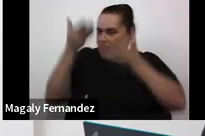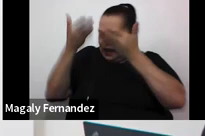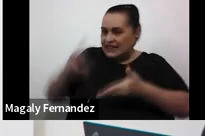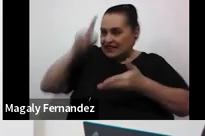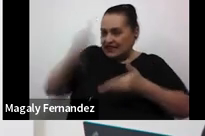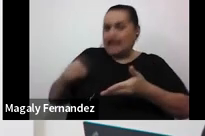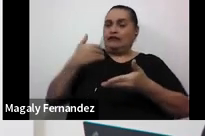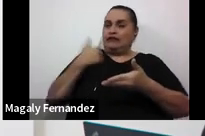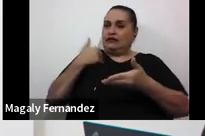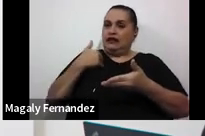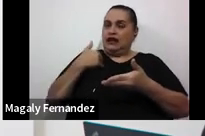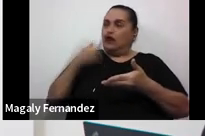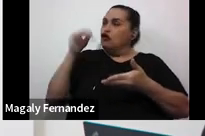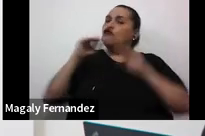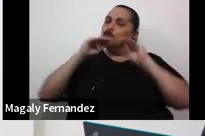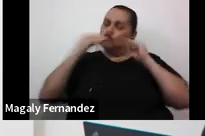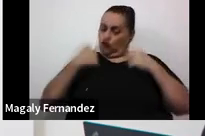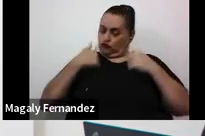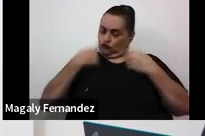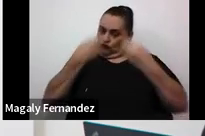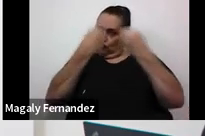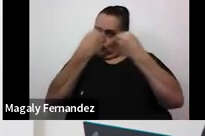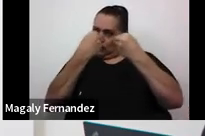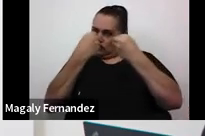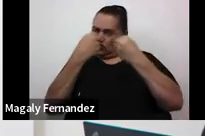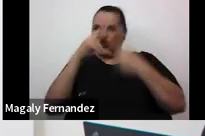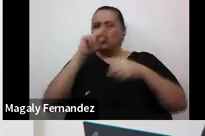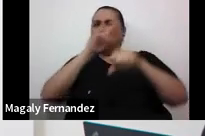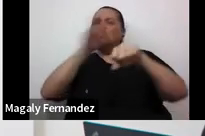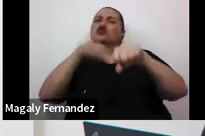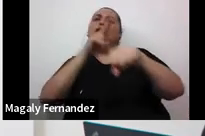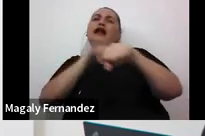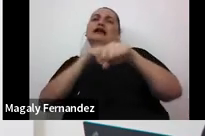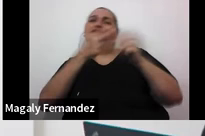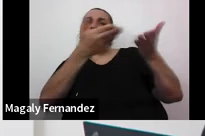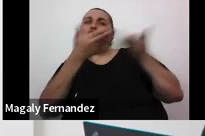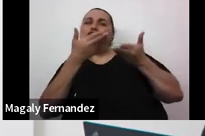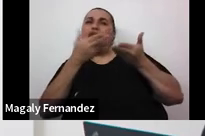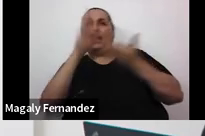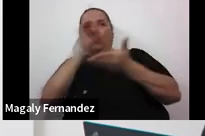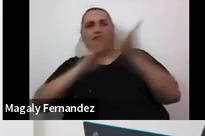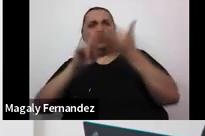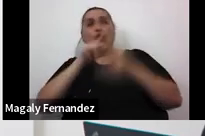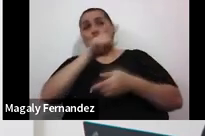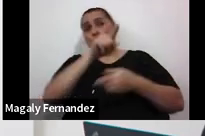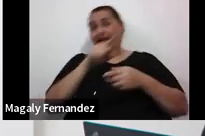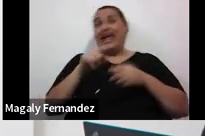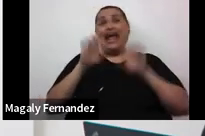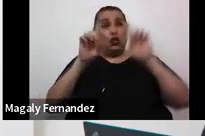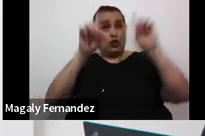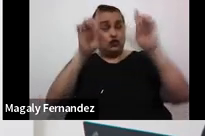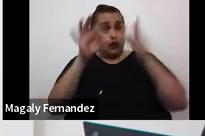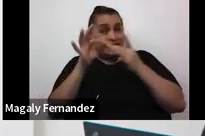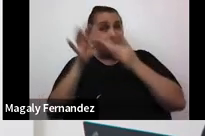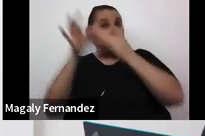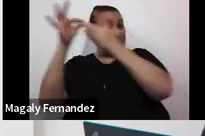la la formación no normalista que recibimos en la universidad verdad si quieres ser educador especial de hecho